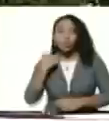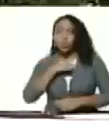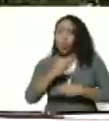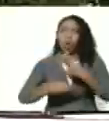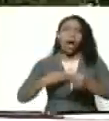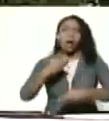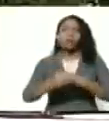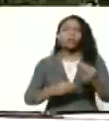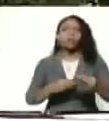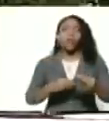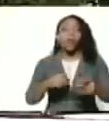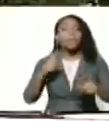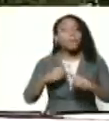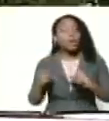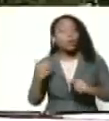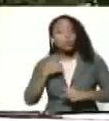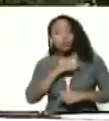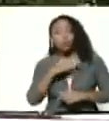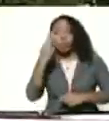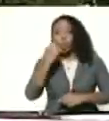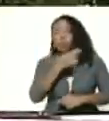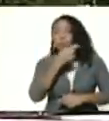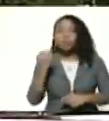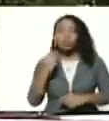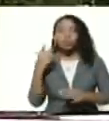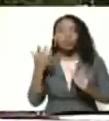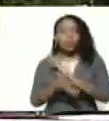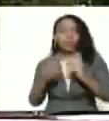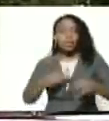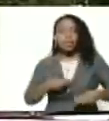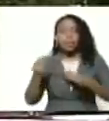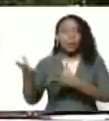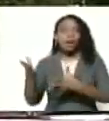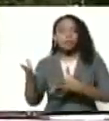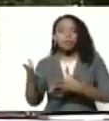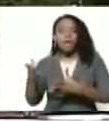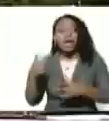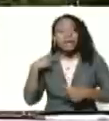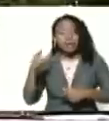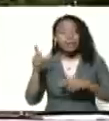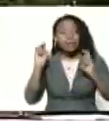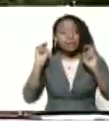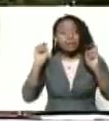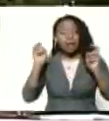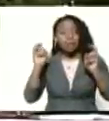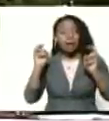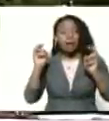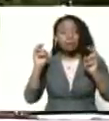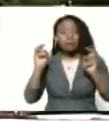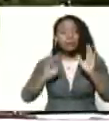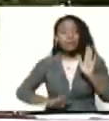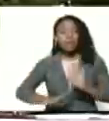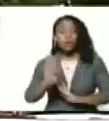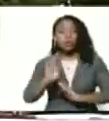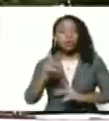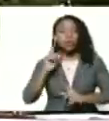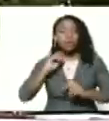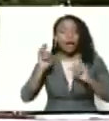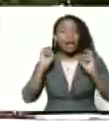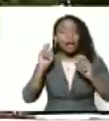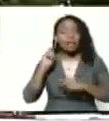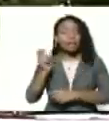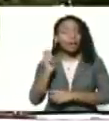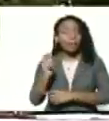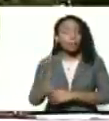Carolis esto, pero nos comprometemos con usted a presentarle ese plan en términos muy perentorios para desarrollar esa tarea. El